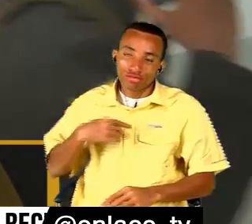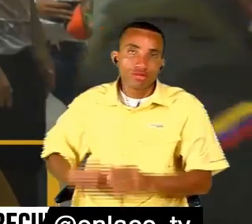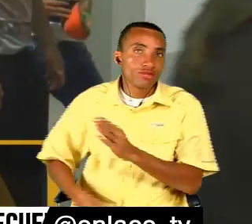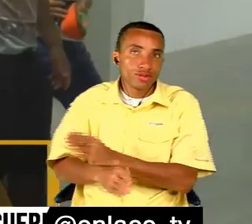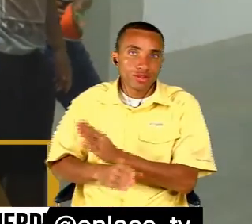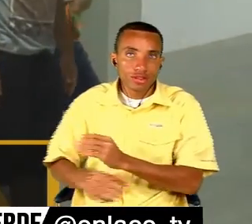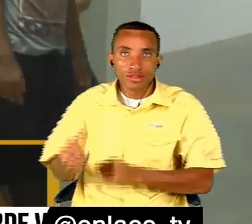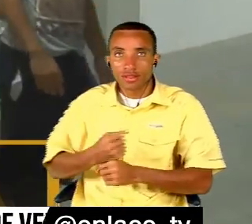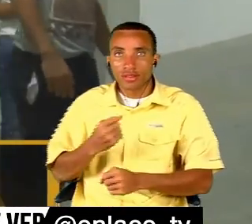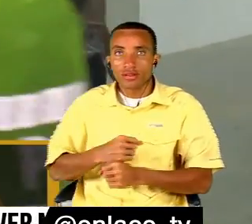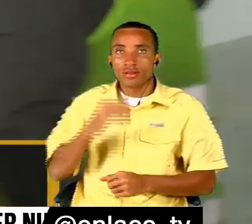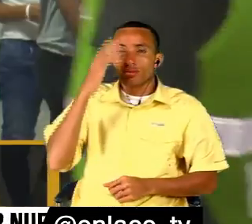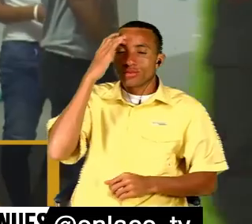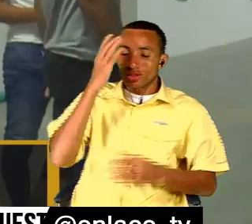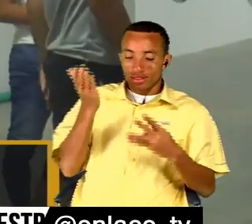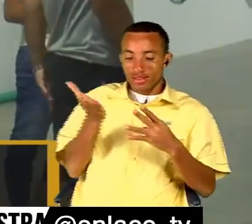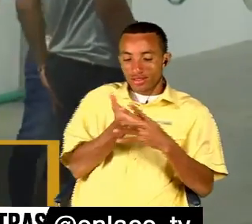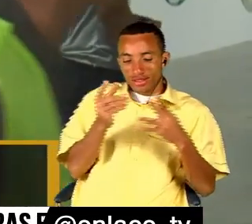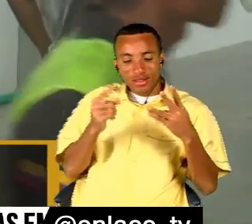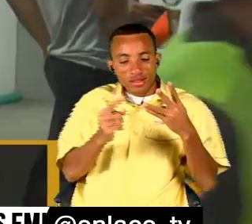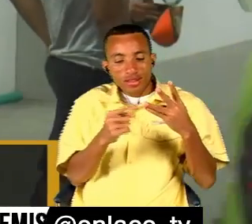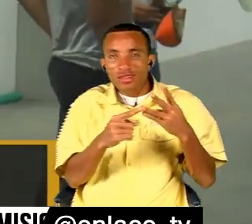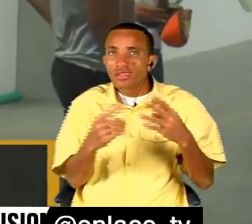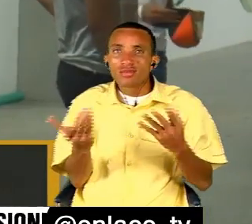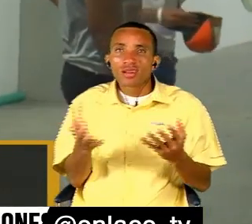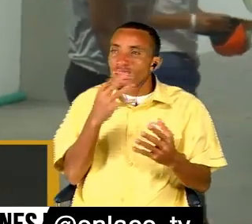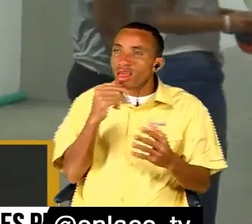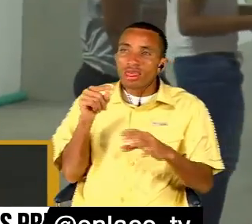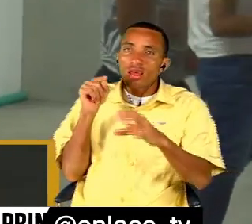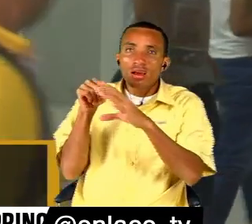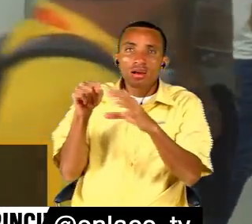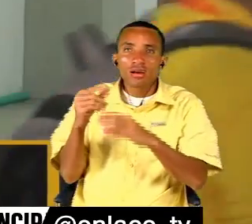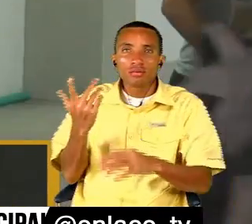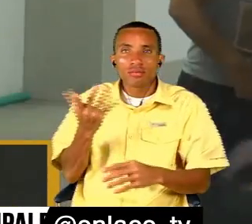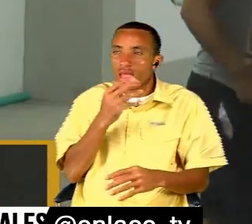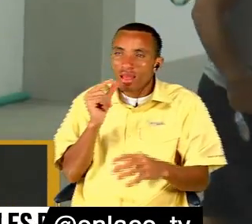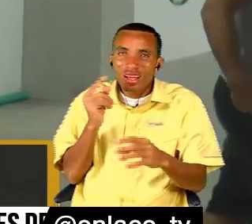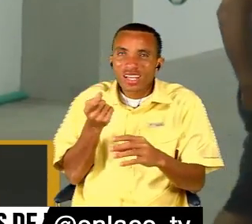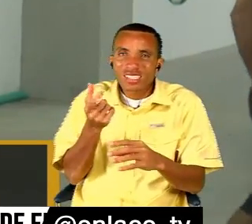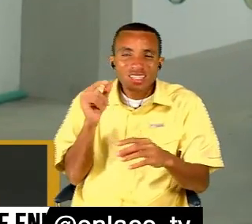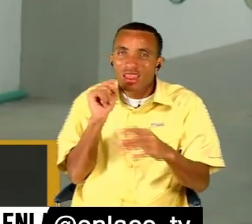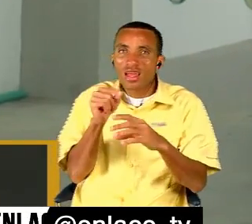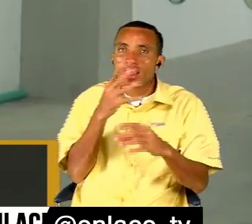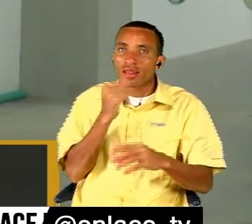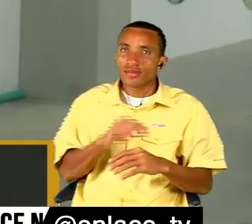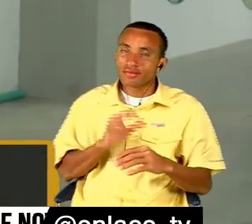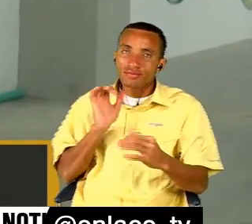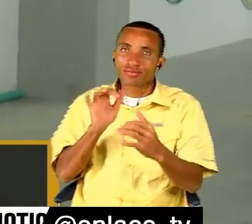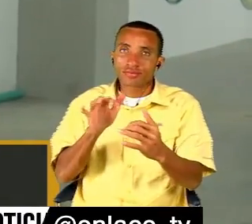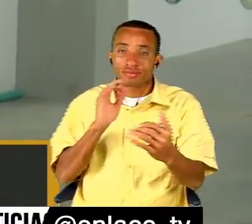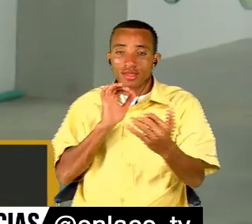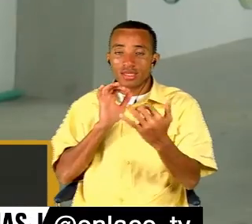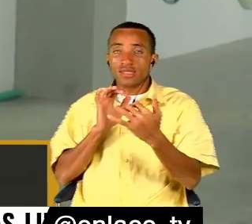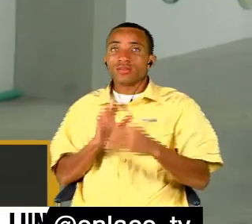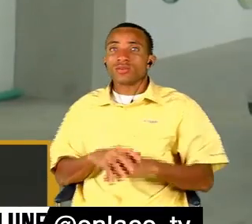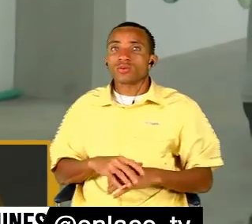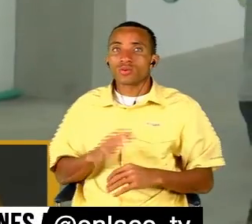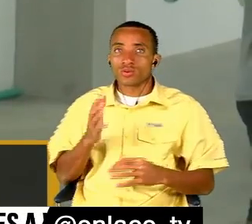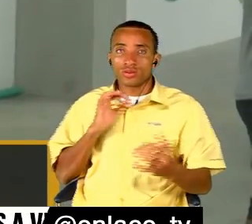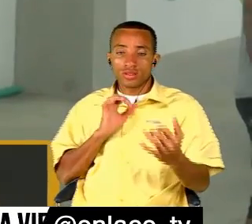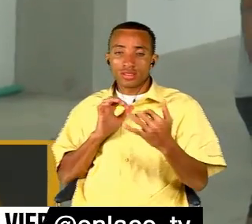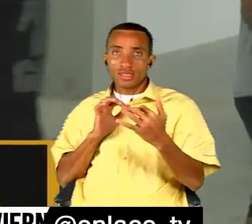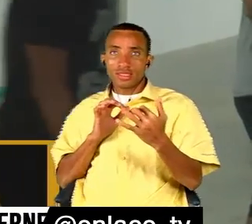costó tanto el equipo en el segundo tiempo? ¿No generaron una jugada de peligro? ¿Esperó este equipo para contratar? No, yo creo que el rival se echó un poco atrás y